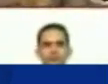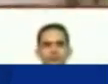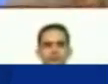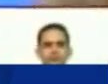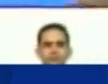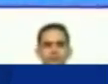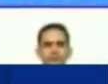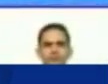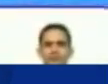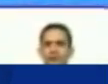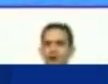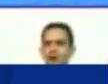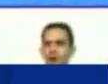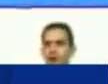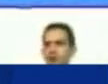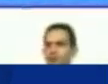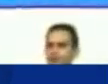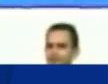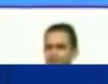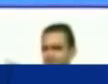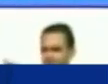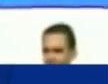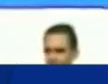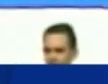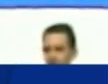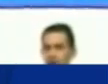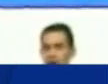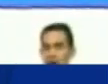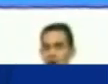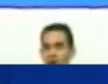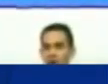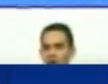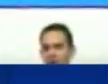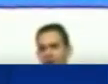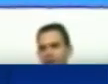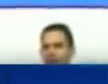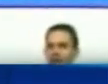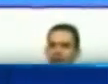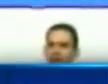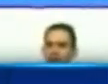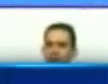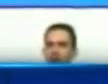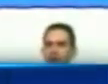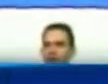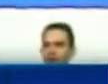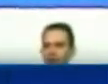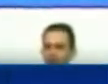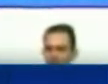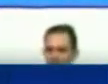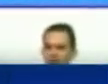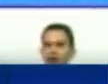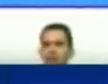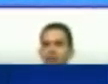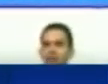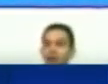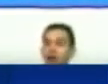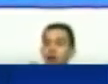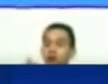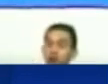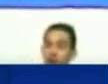Gracias, señor Dante Mossi, a sus gobernadores, a su